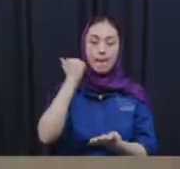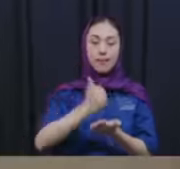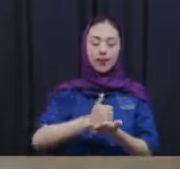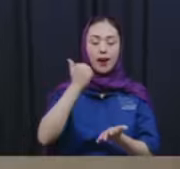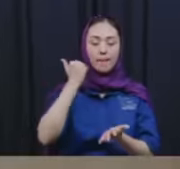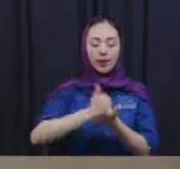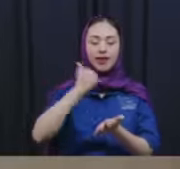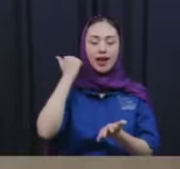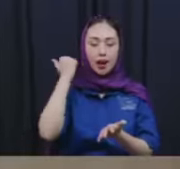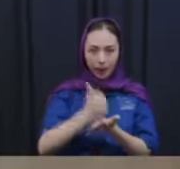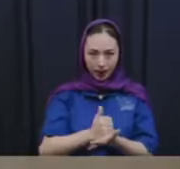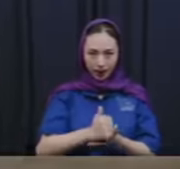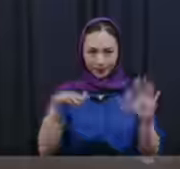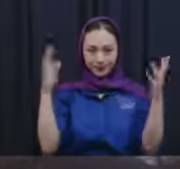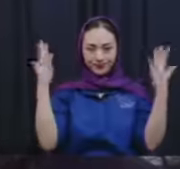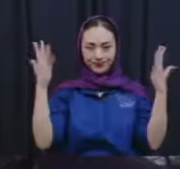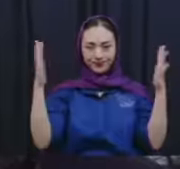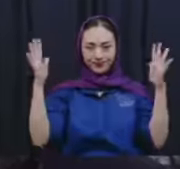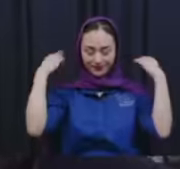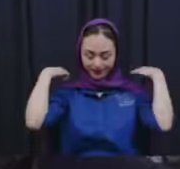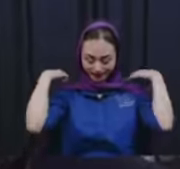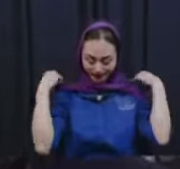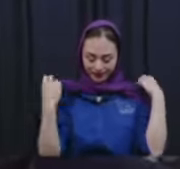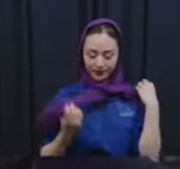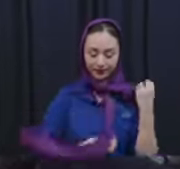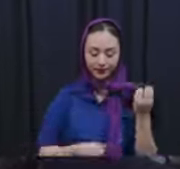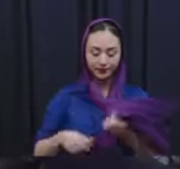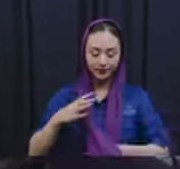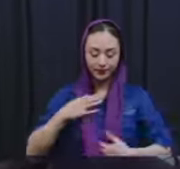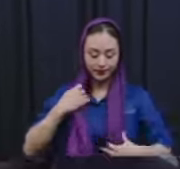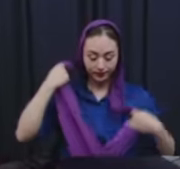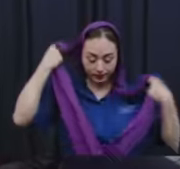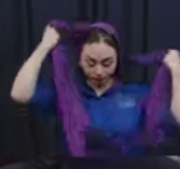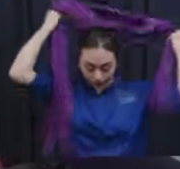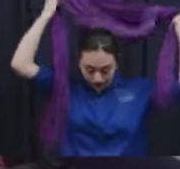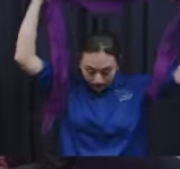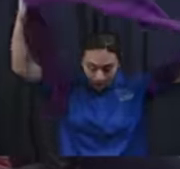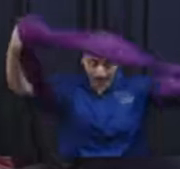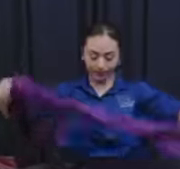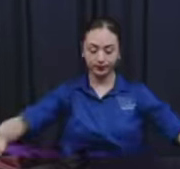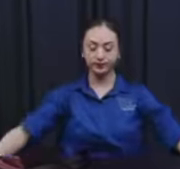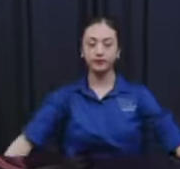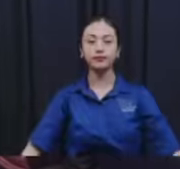amén y amén Gloria a Dios Bueno